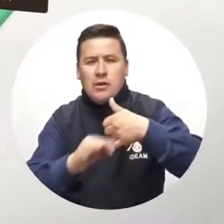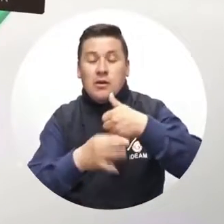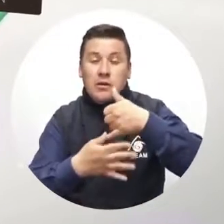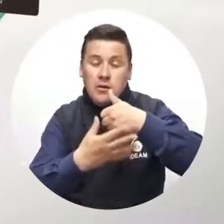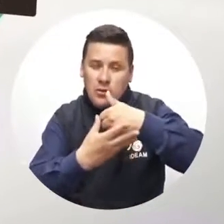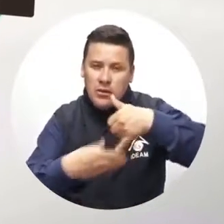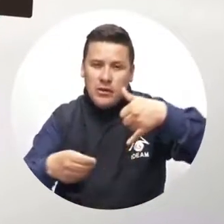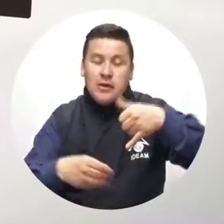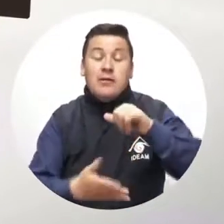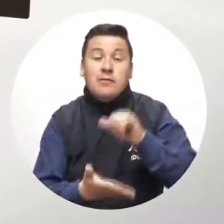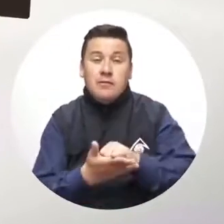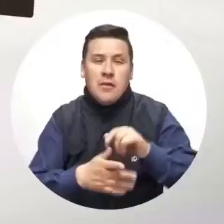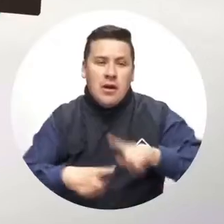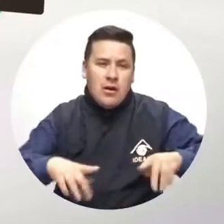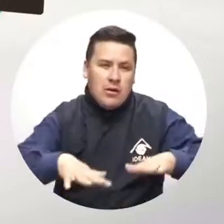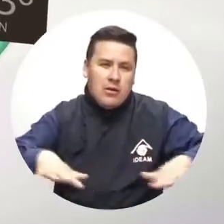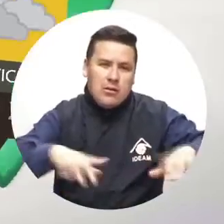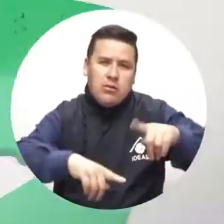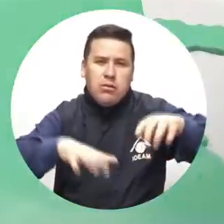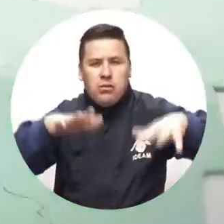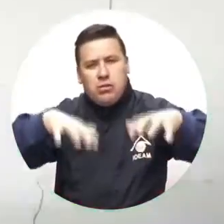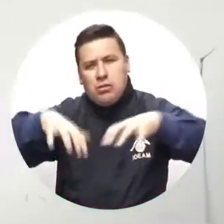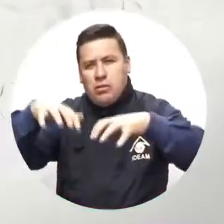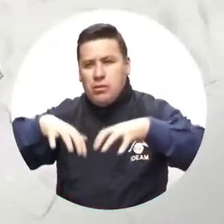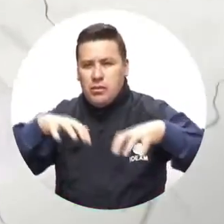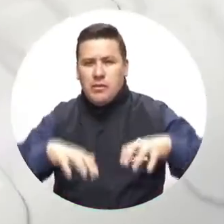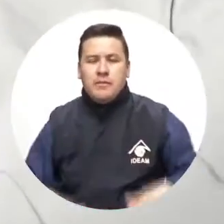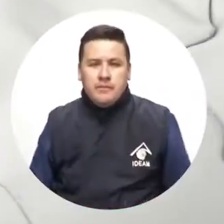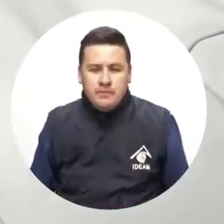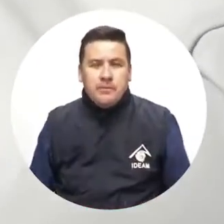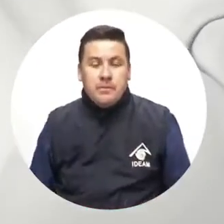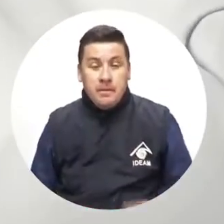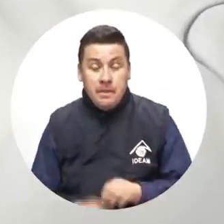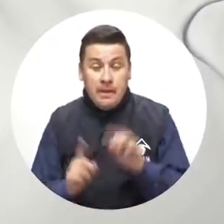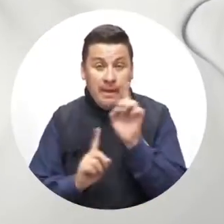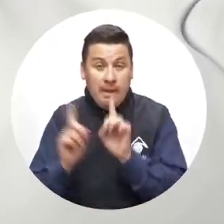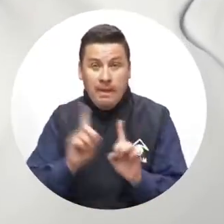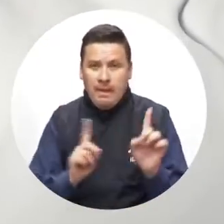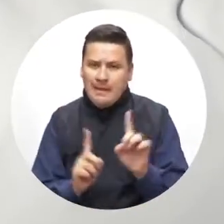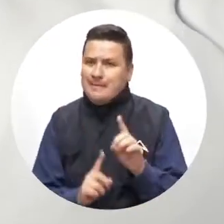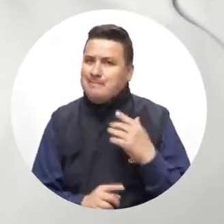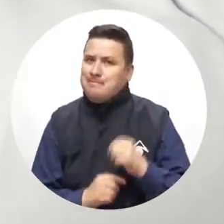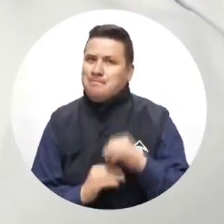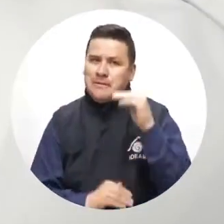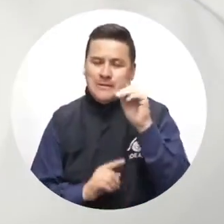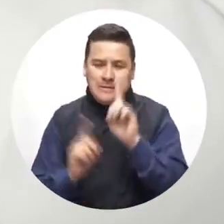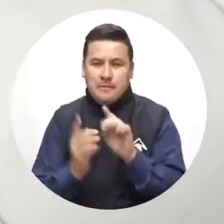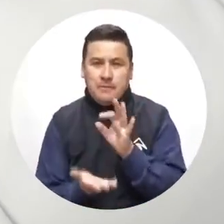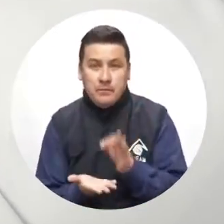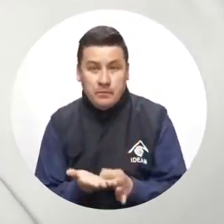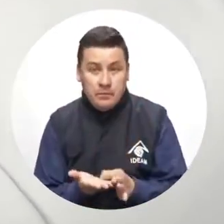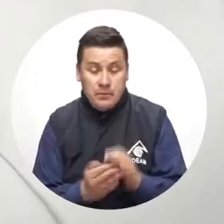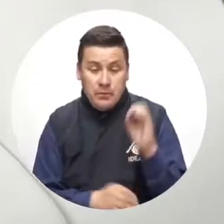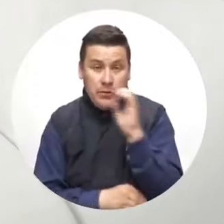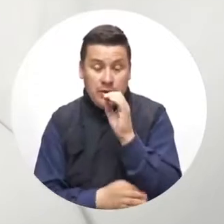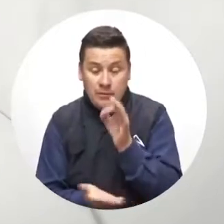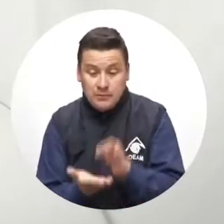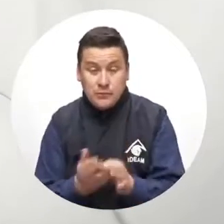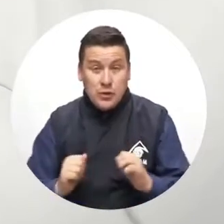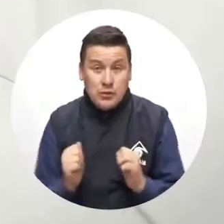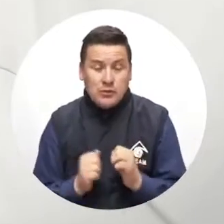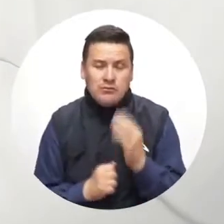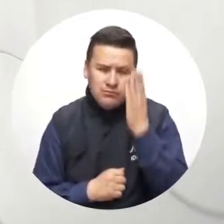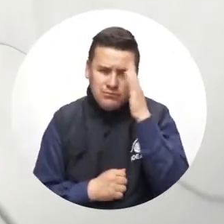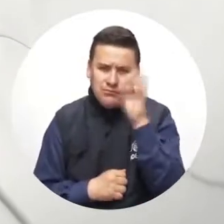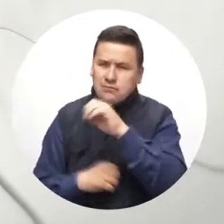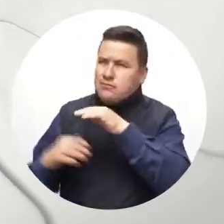Guainía y Guaviare. En el resto de la región se presentarán lloviznas. La actividad eléctrica estará presente. En la capital colombiana se mantiene un